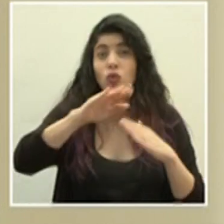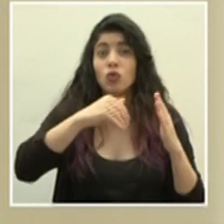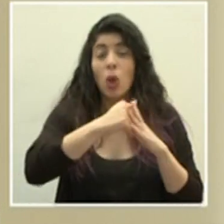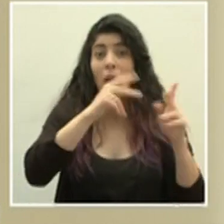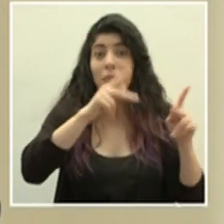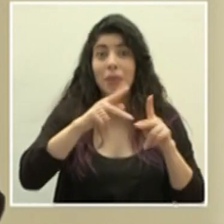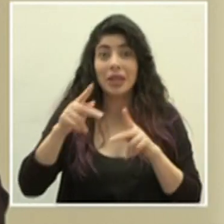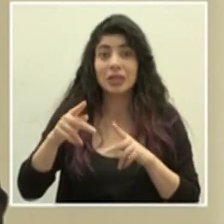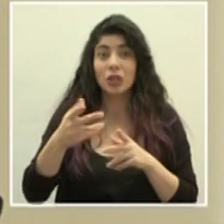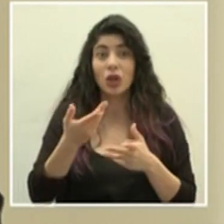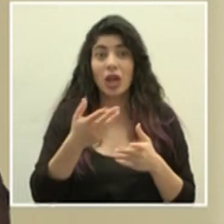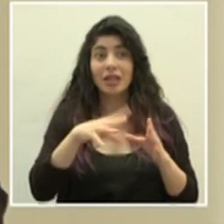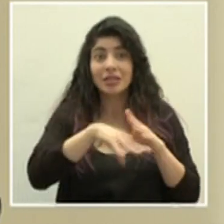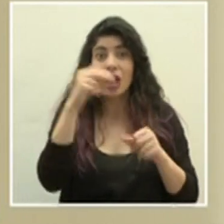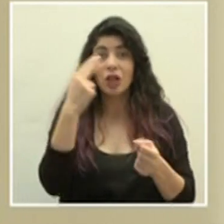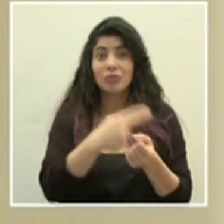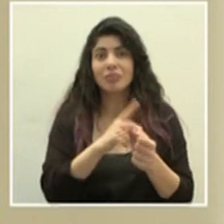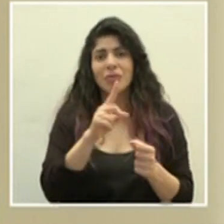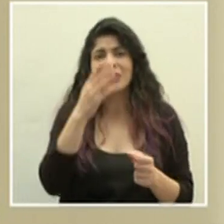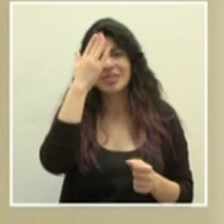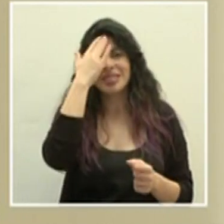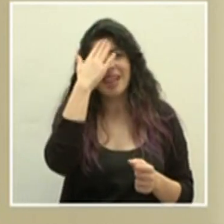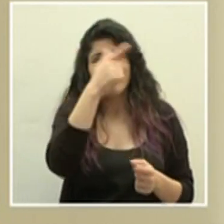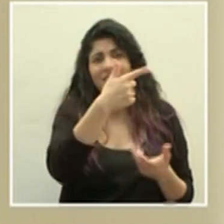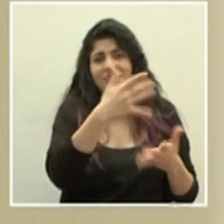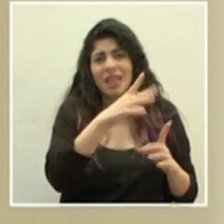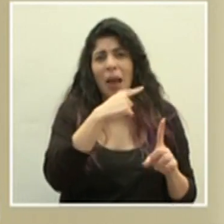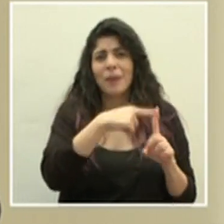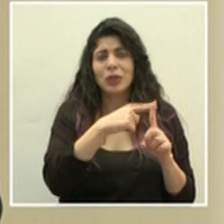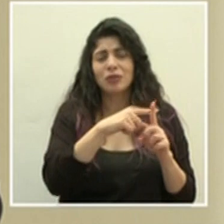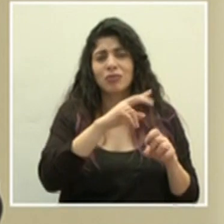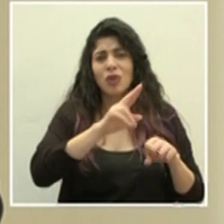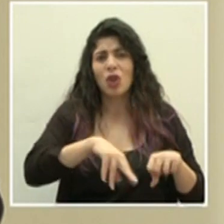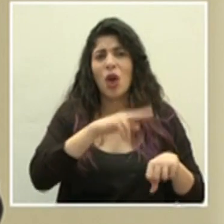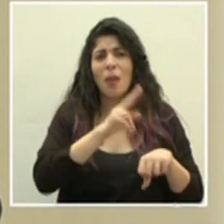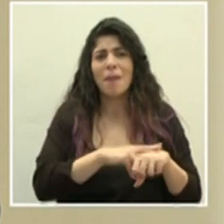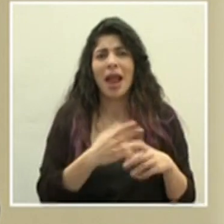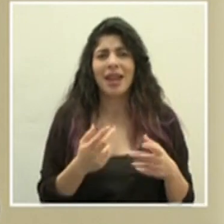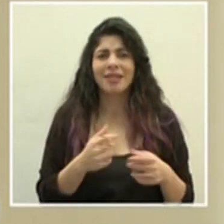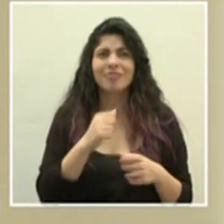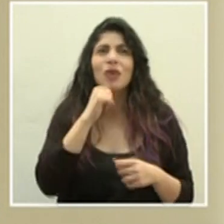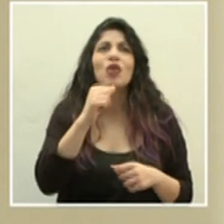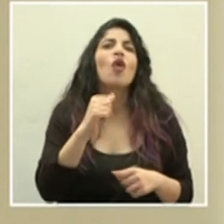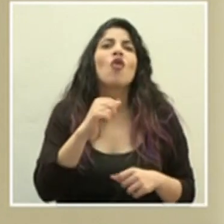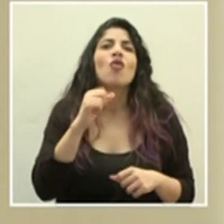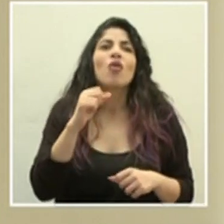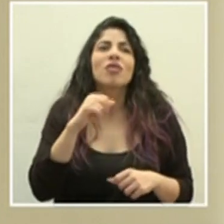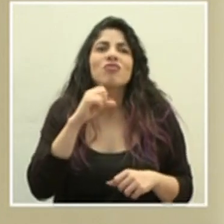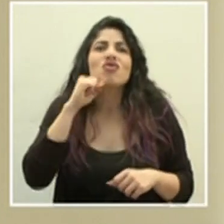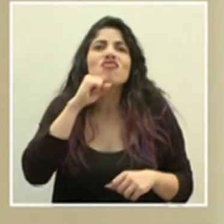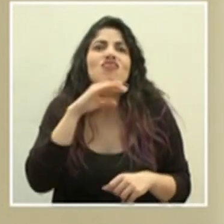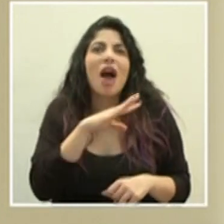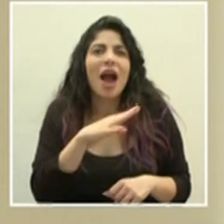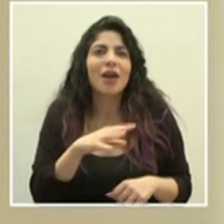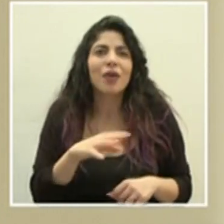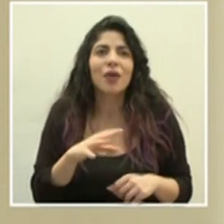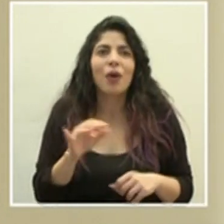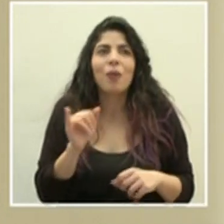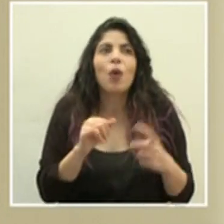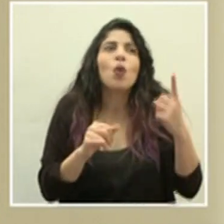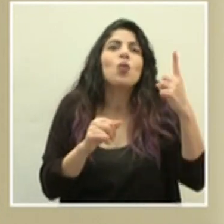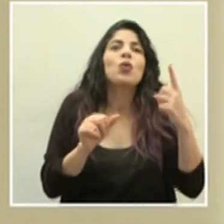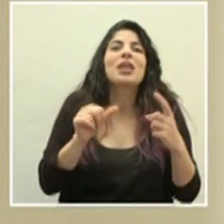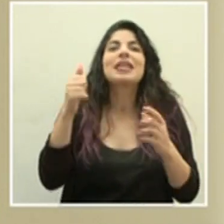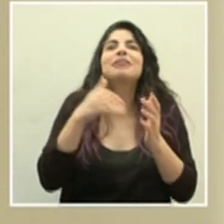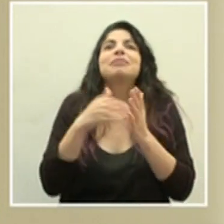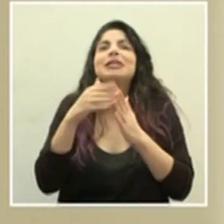las inmunológicas porque sabemos que van a estar positivas. Eso es normal, sería muy, muy inusual, algo muy raro, ¿verdad?, posiblemente de una en 10